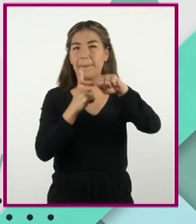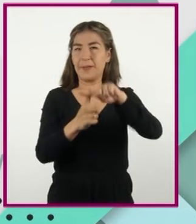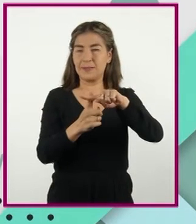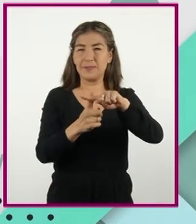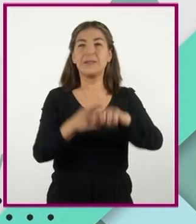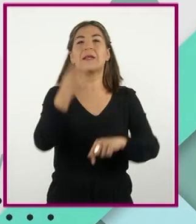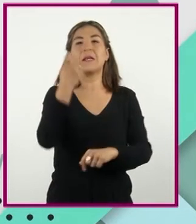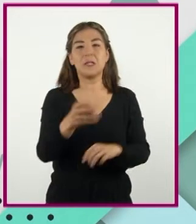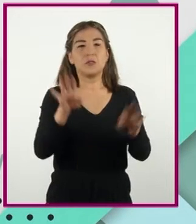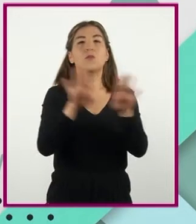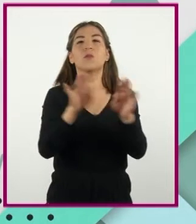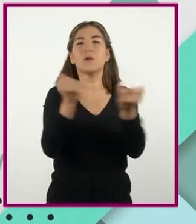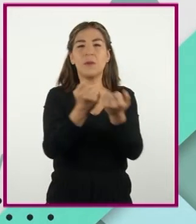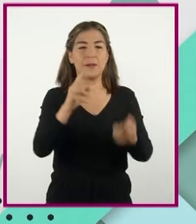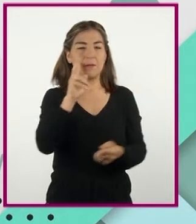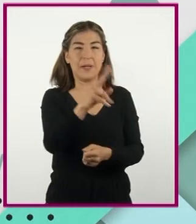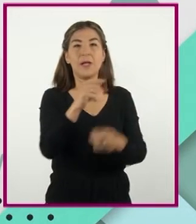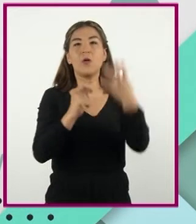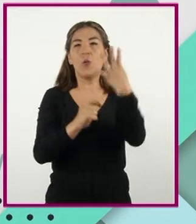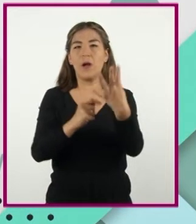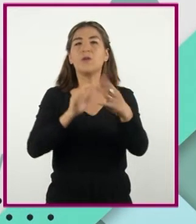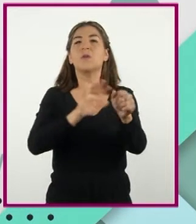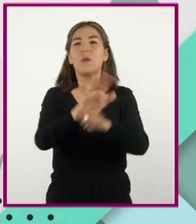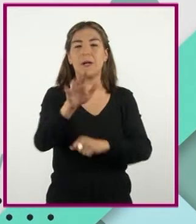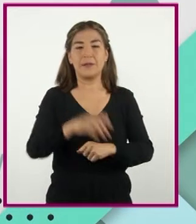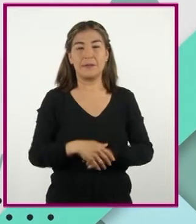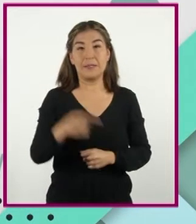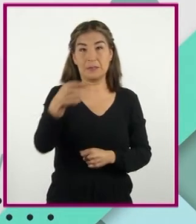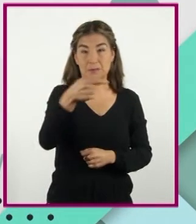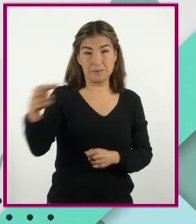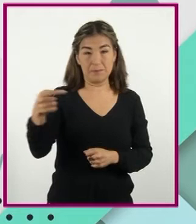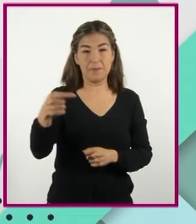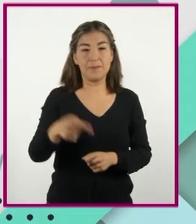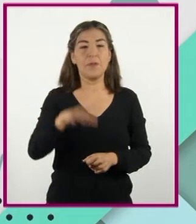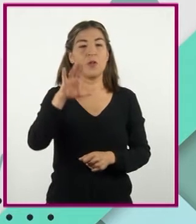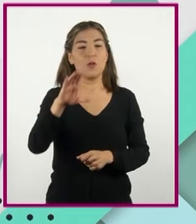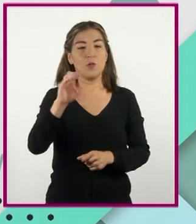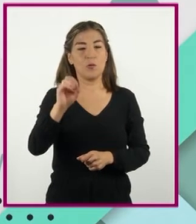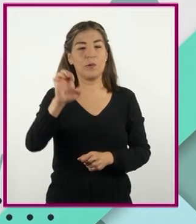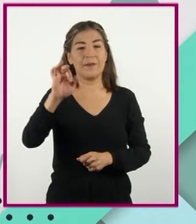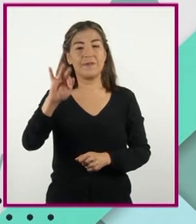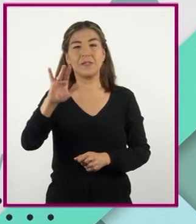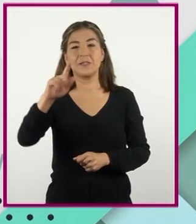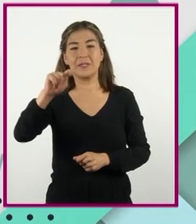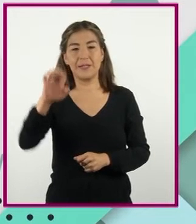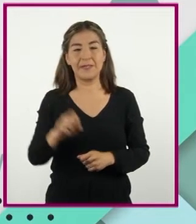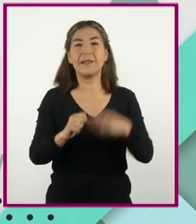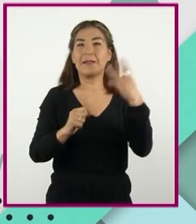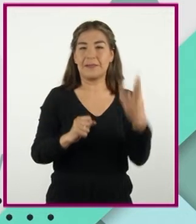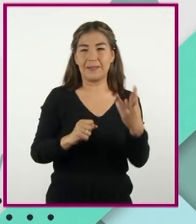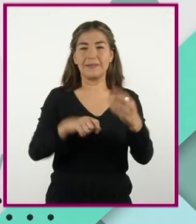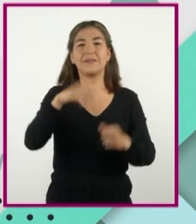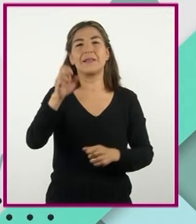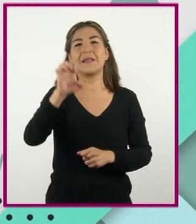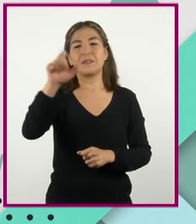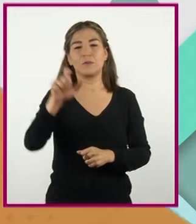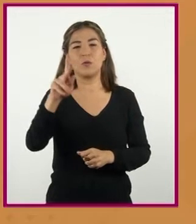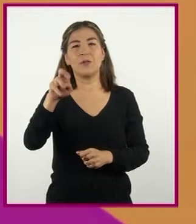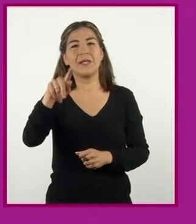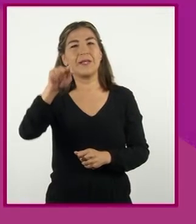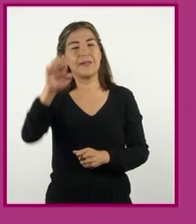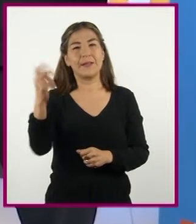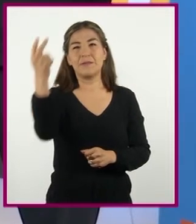y además se distinguen 4 elementos: el signo, el coeficiente, la parte literal y el exponente.